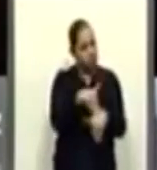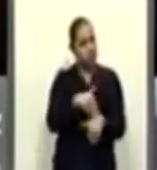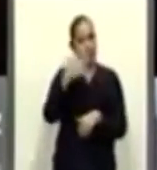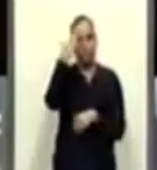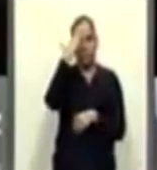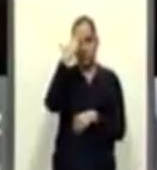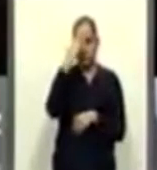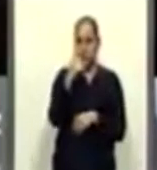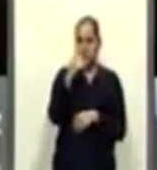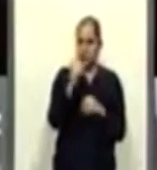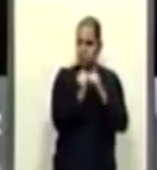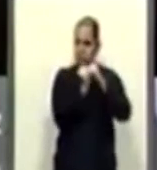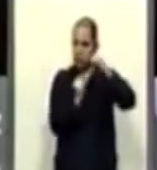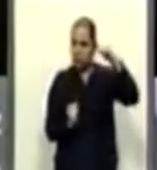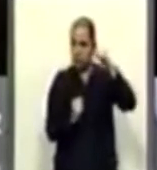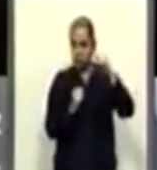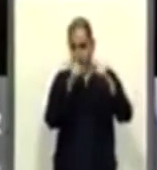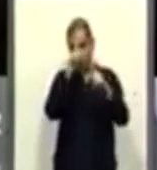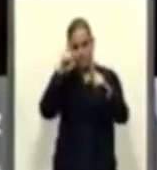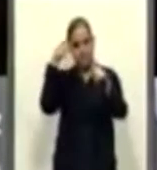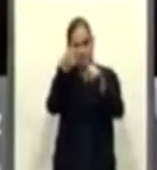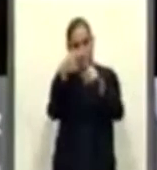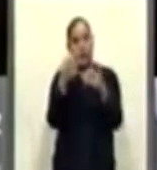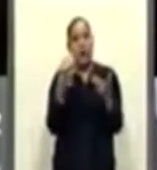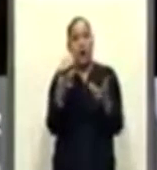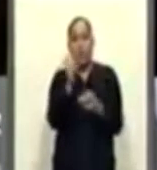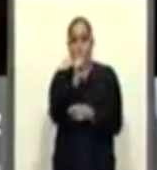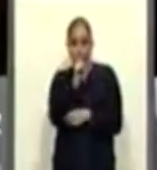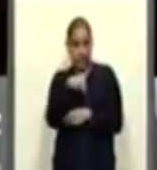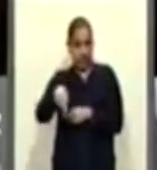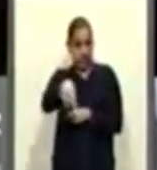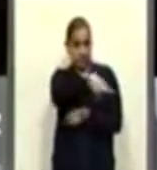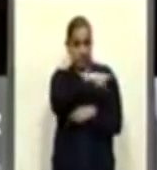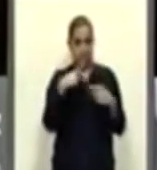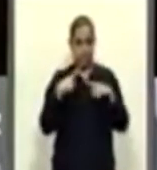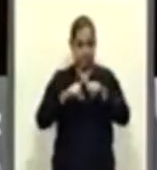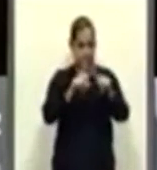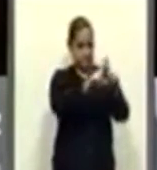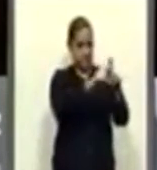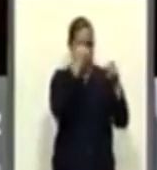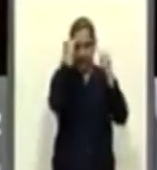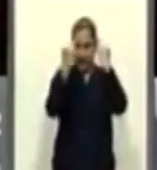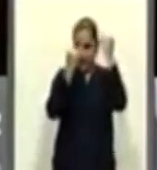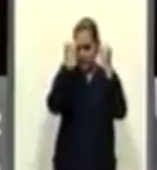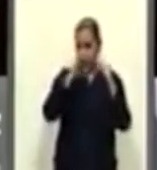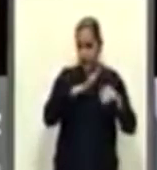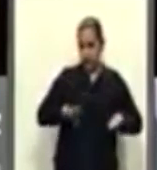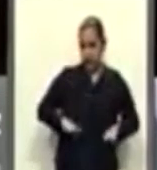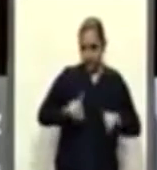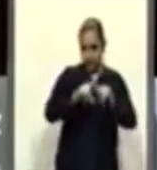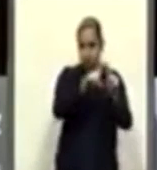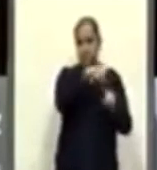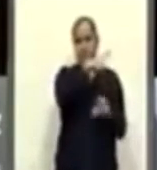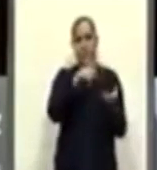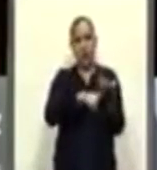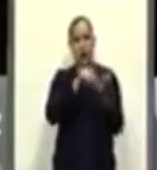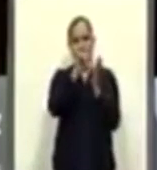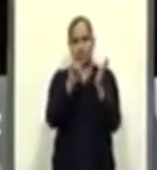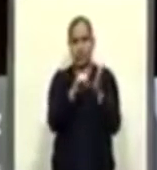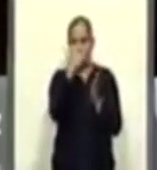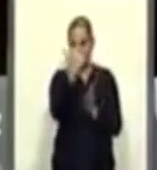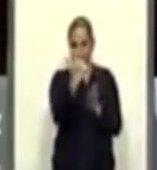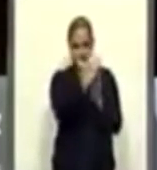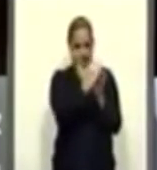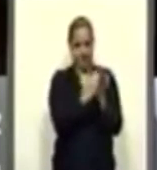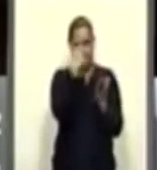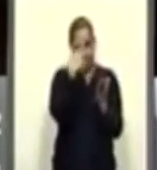¿cómo apelar a un pluralismo de ideas cuando el artículo séptimo transitorio del dictamen por el que se crea la Ciudad